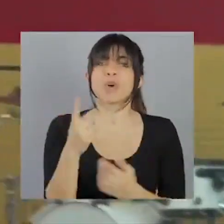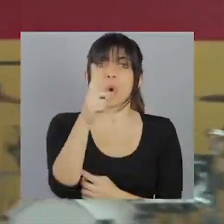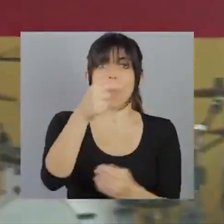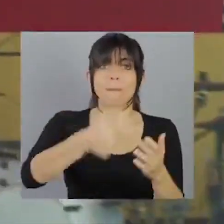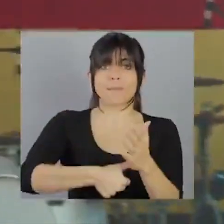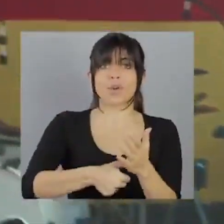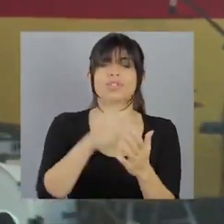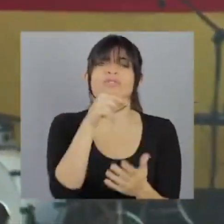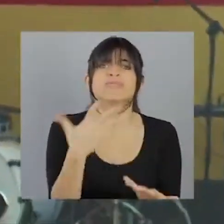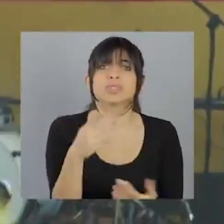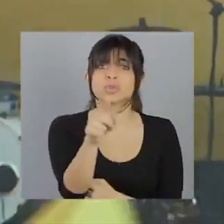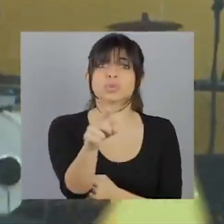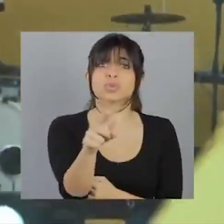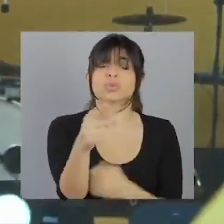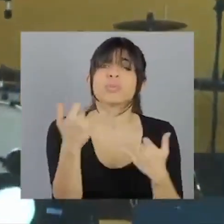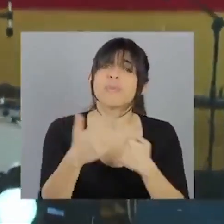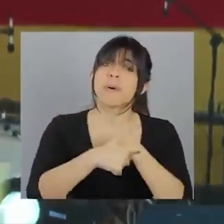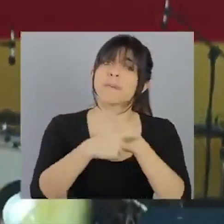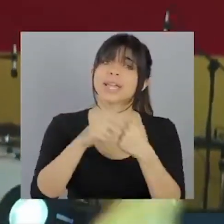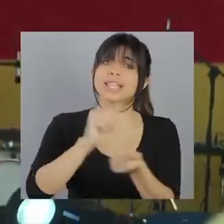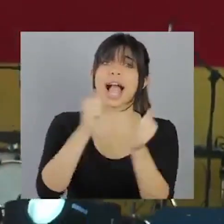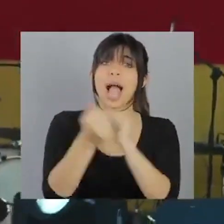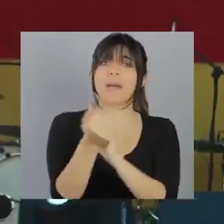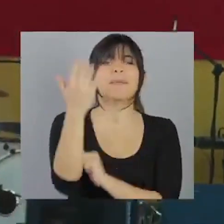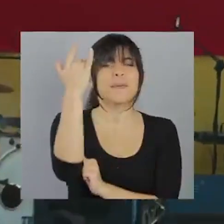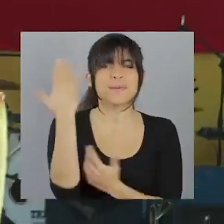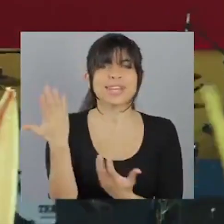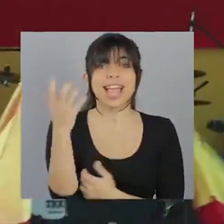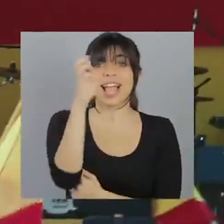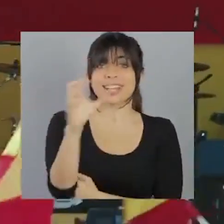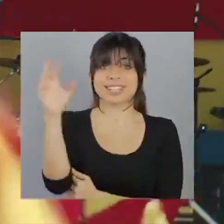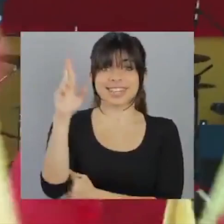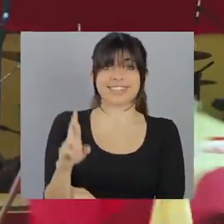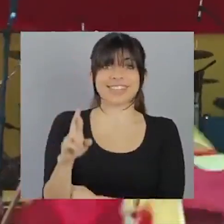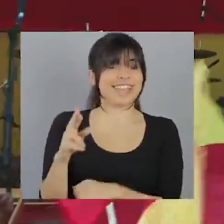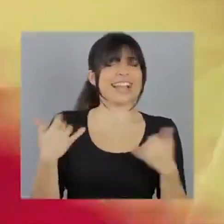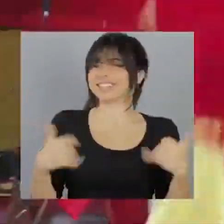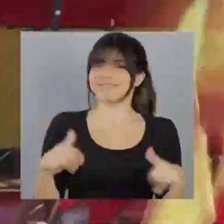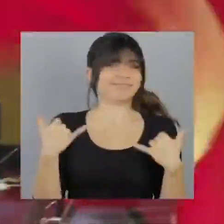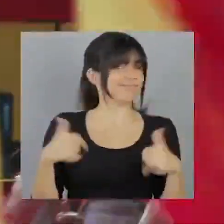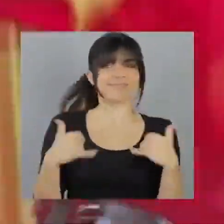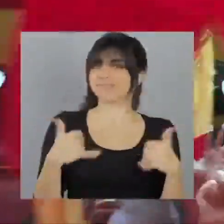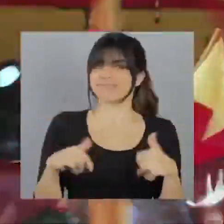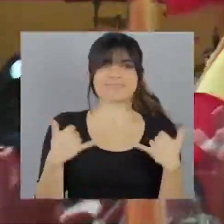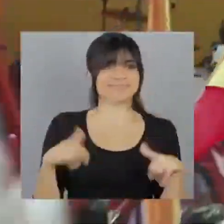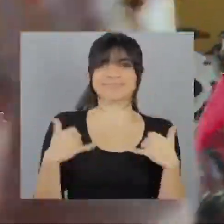el suyo. Es el tiempo del cambio, porque con Costa Rica. ¡Vamos!